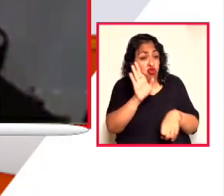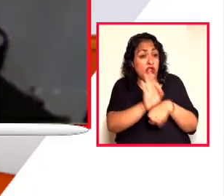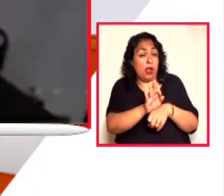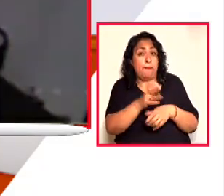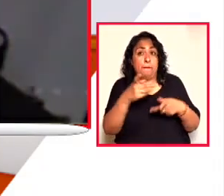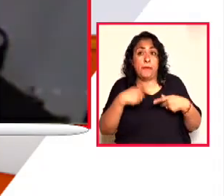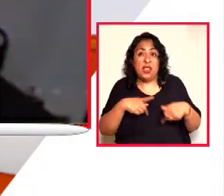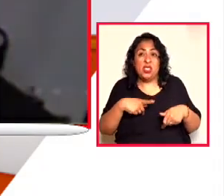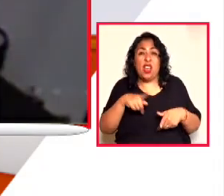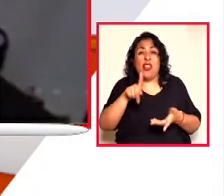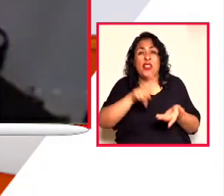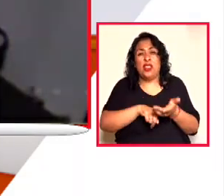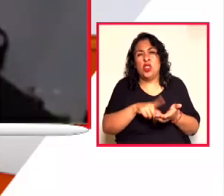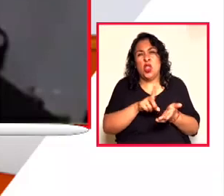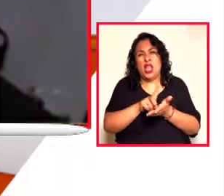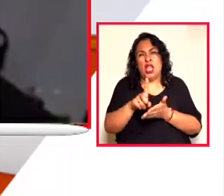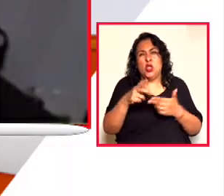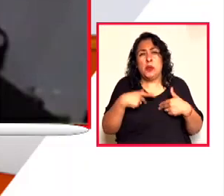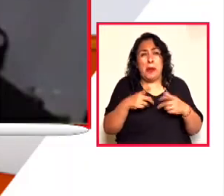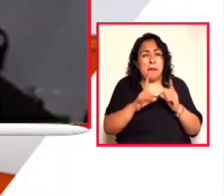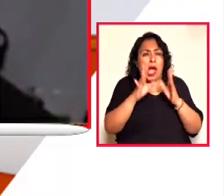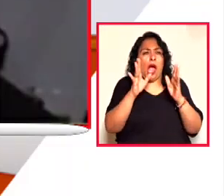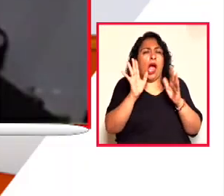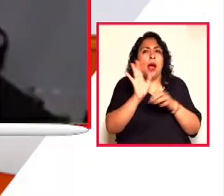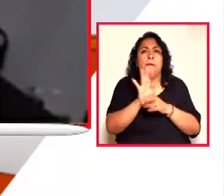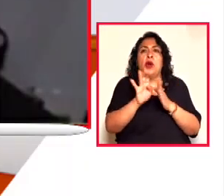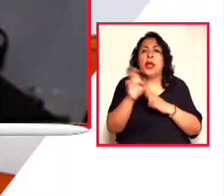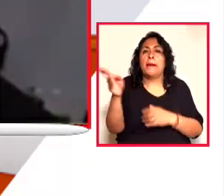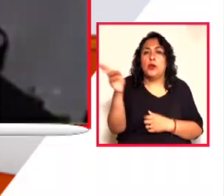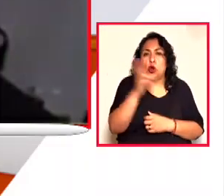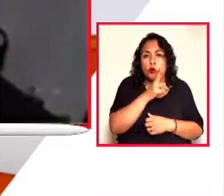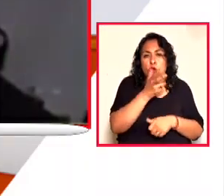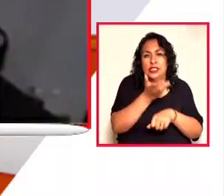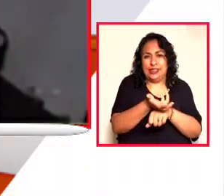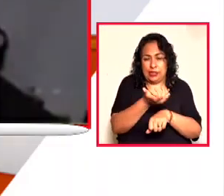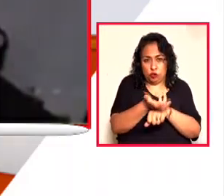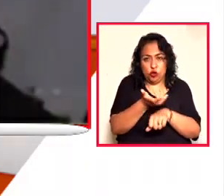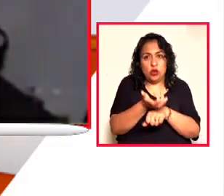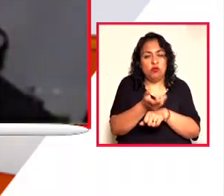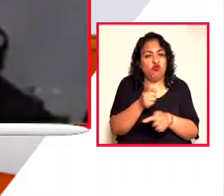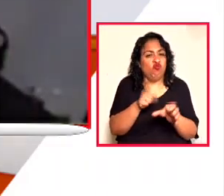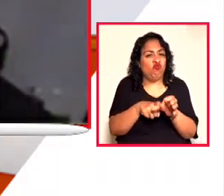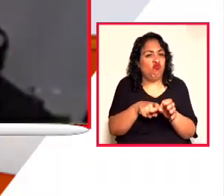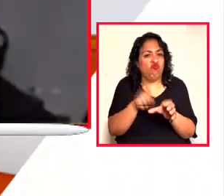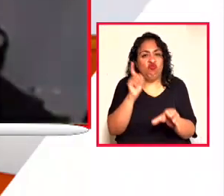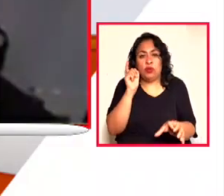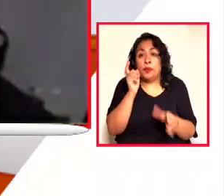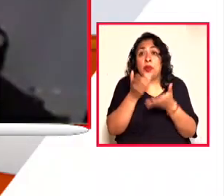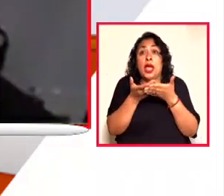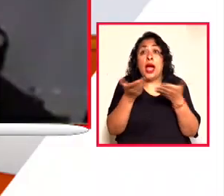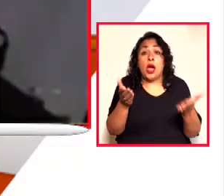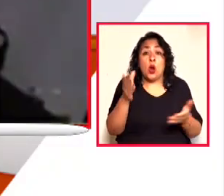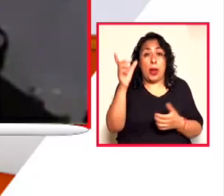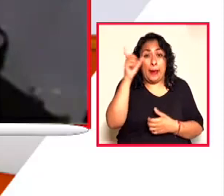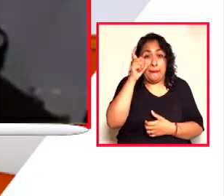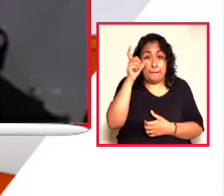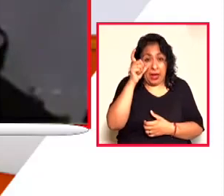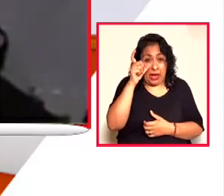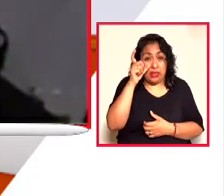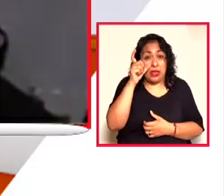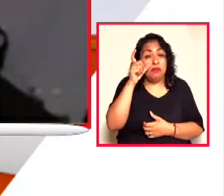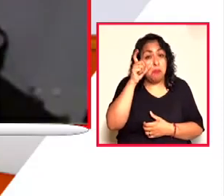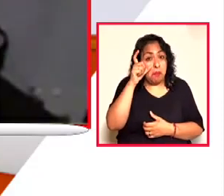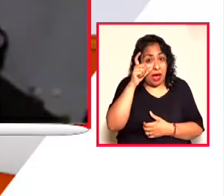sucesos violatorios de derechos humanos, como Rusia y Estados Unidos, salió del consejo. Ahora Joe Biden está